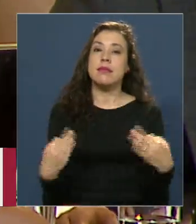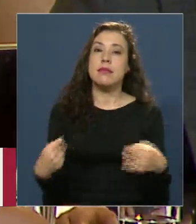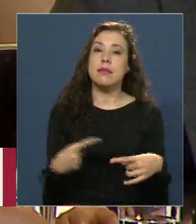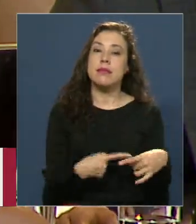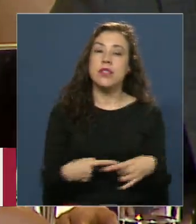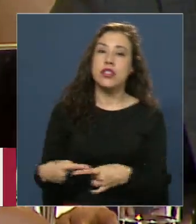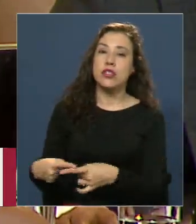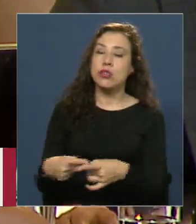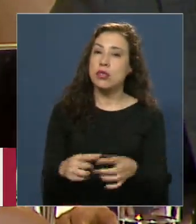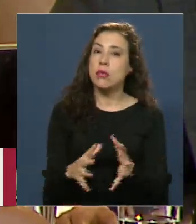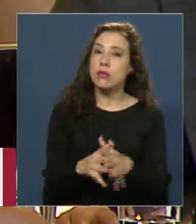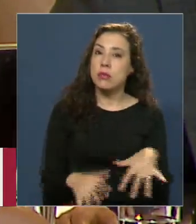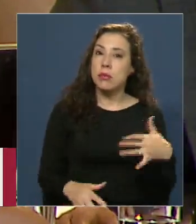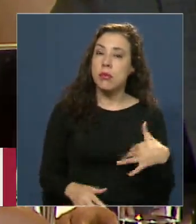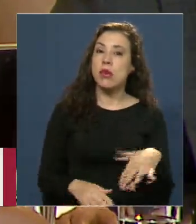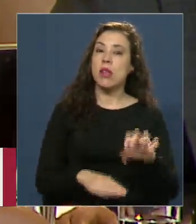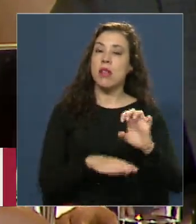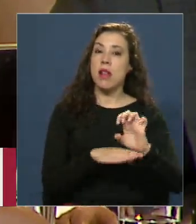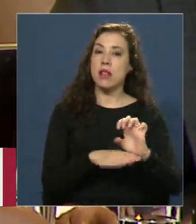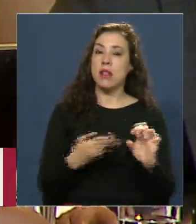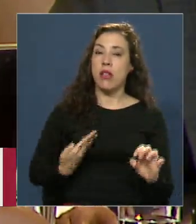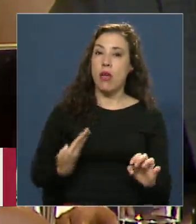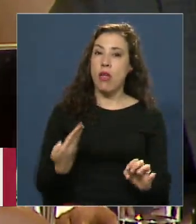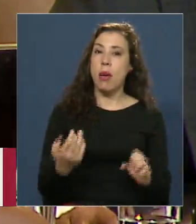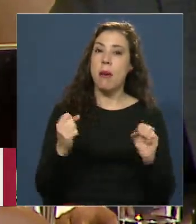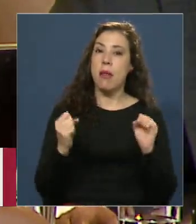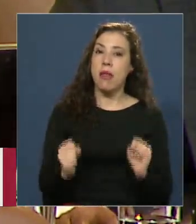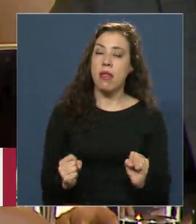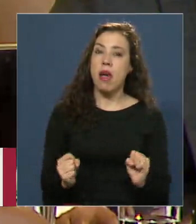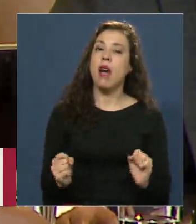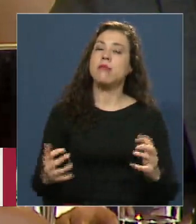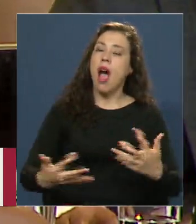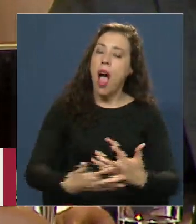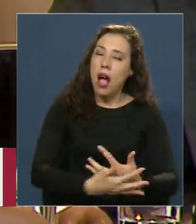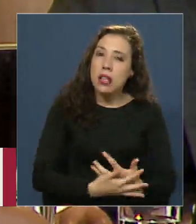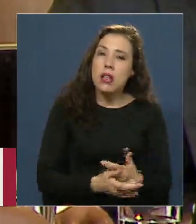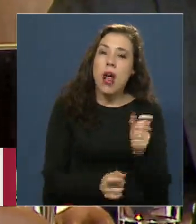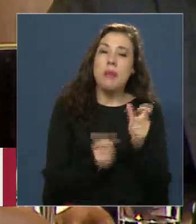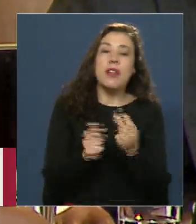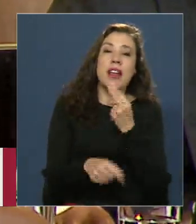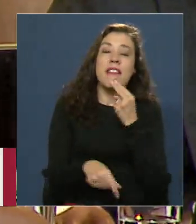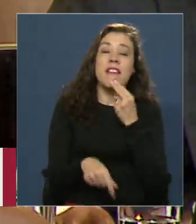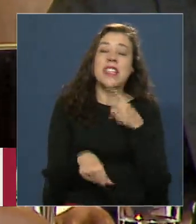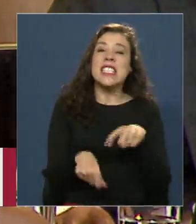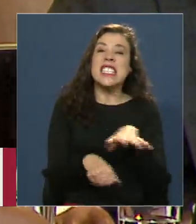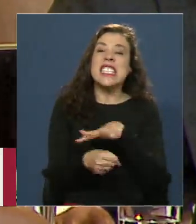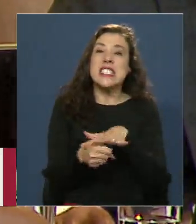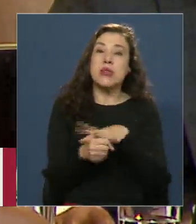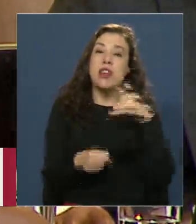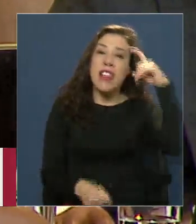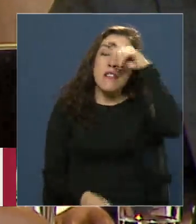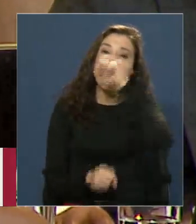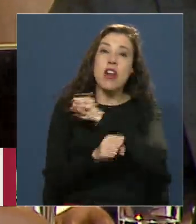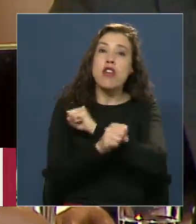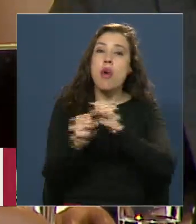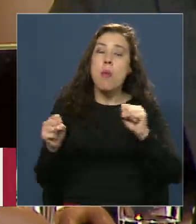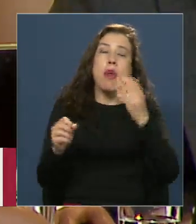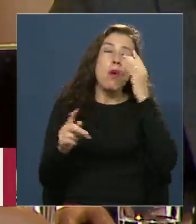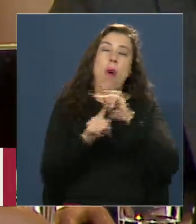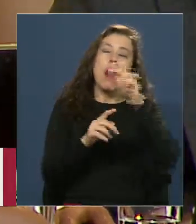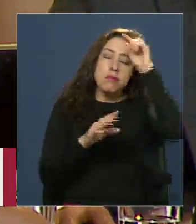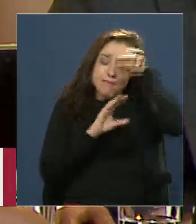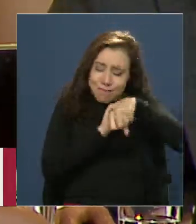social contundente por parte del Estado, que pueda dar cobijo a quienes pasan por malos momentos y que no pueden levantar la